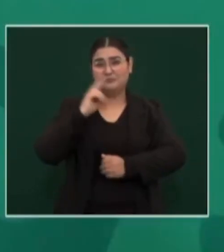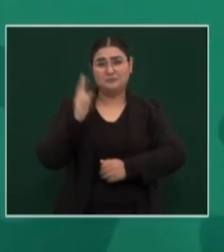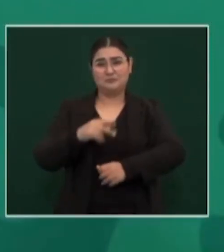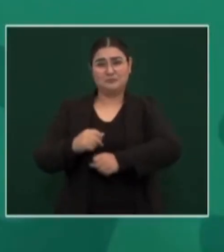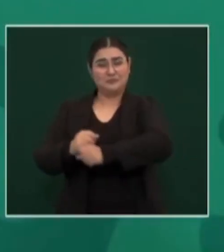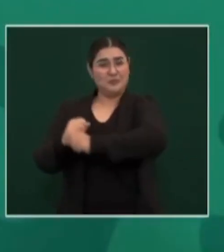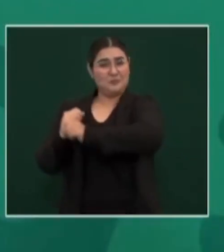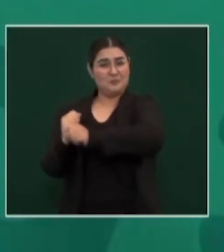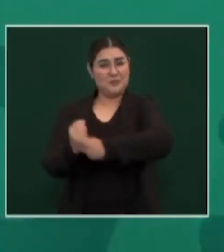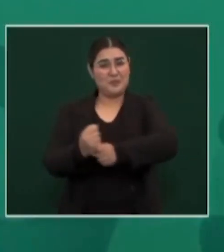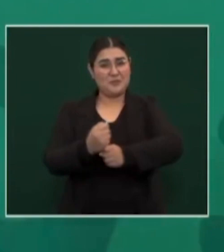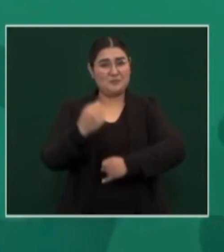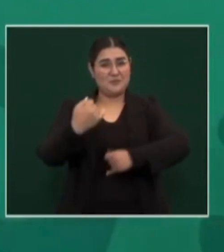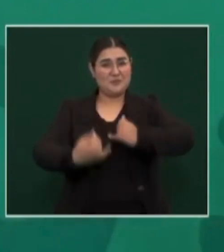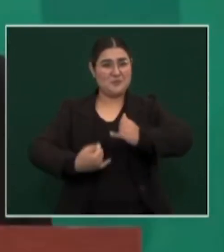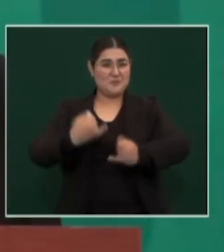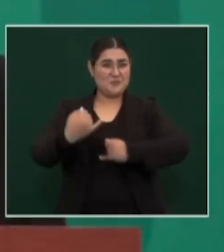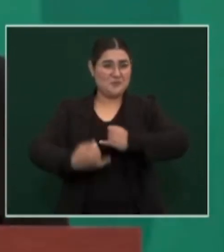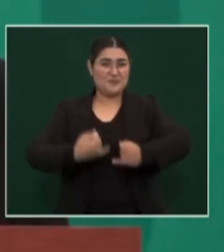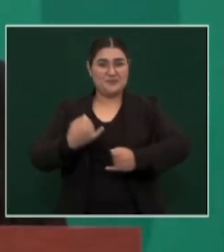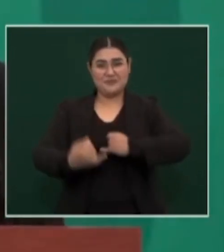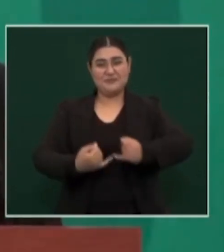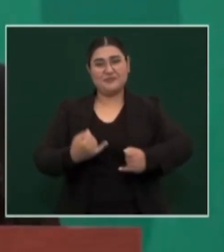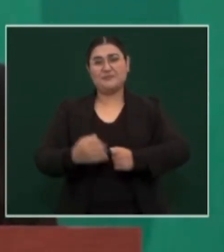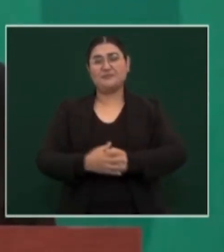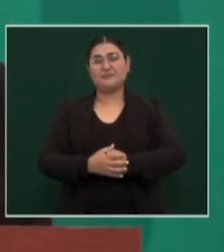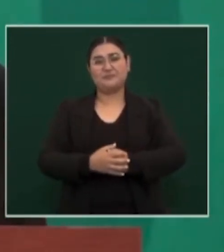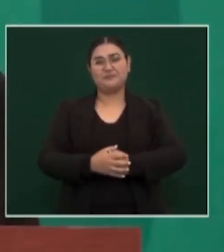beisbolista, el mejor pelotero